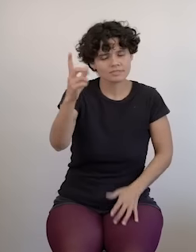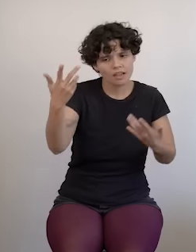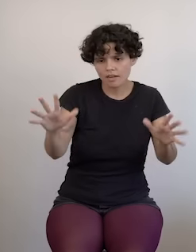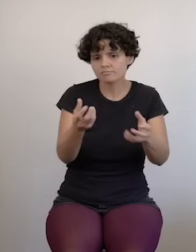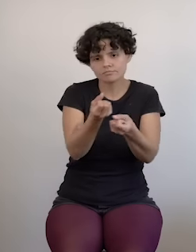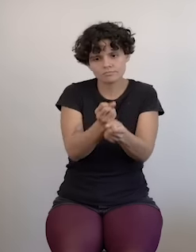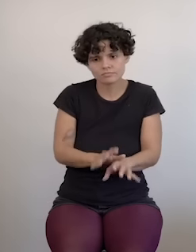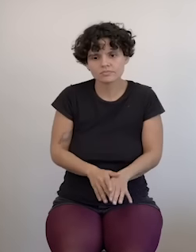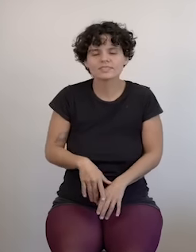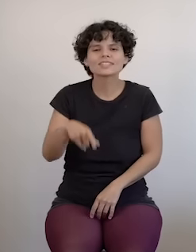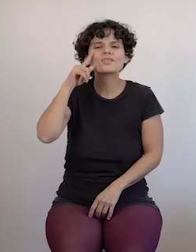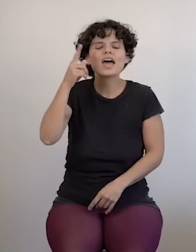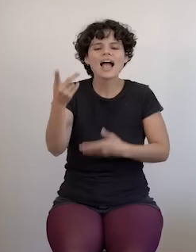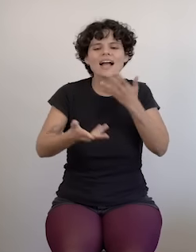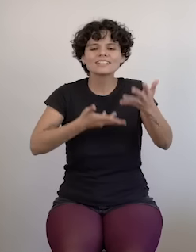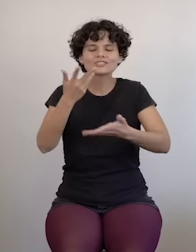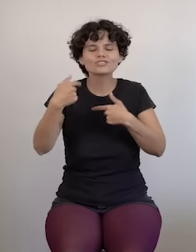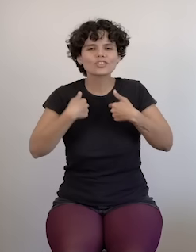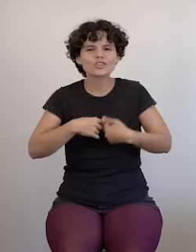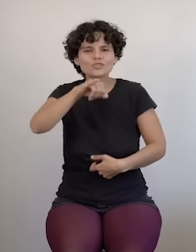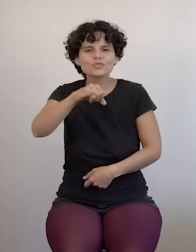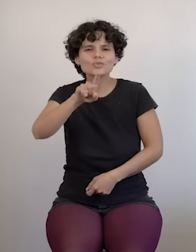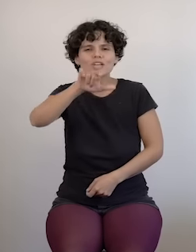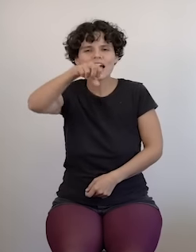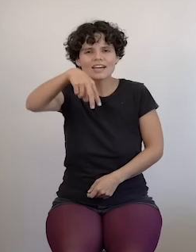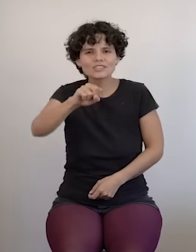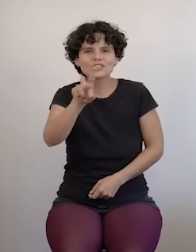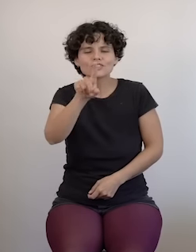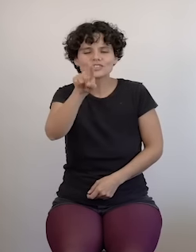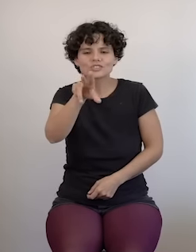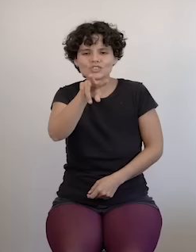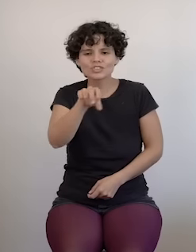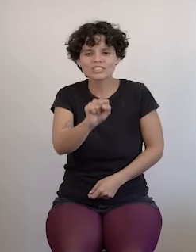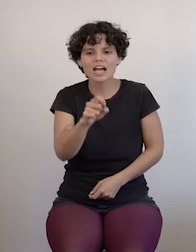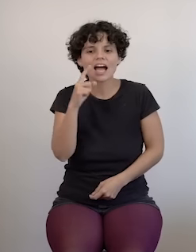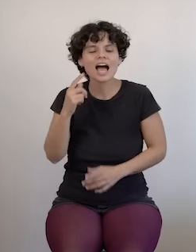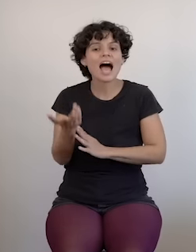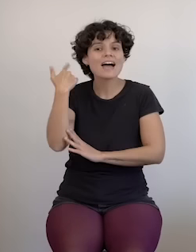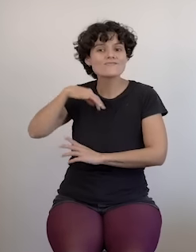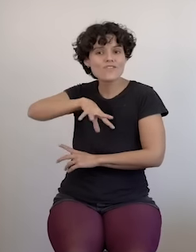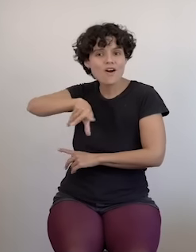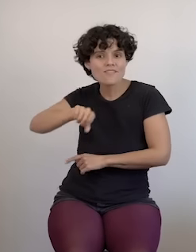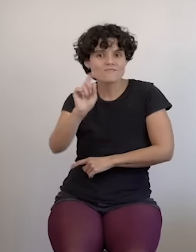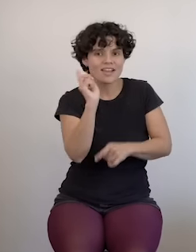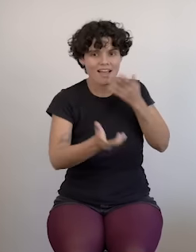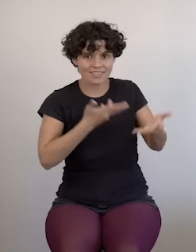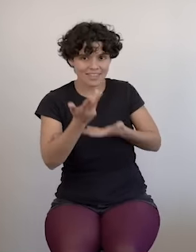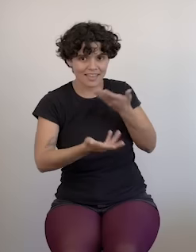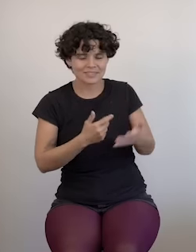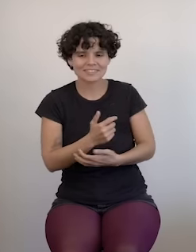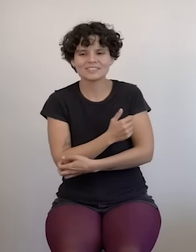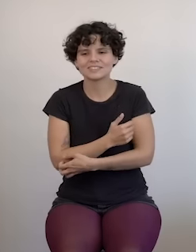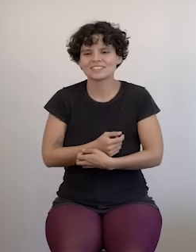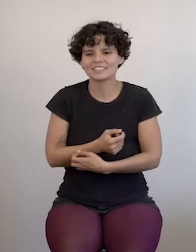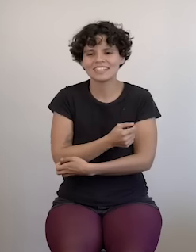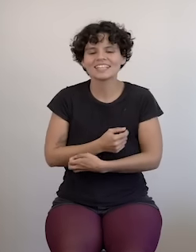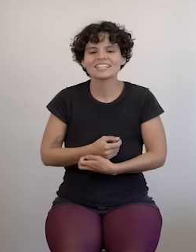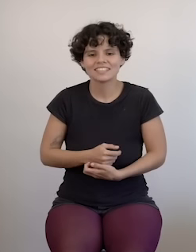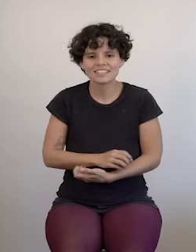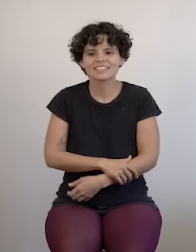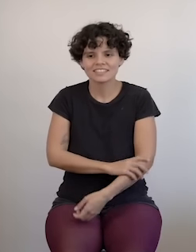¿eh? Soy Juliano Sosa con arte elegante. Sí. Sí. Ya nos robamos no como antes, ya no somos los de antes, ¿o